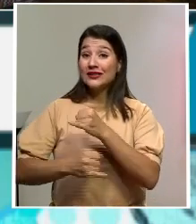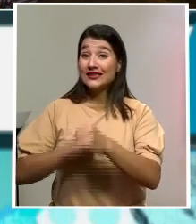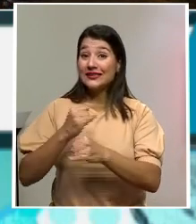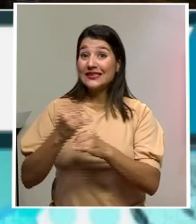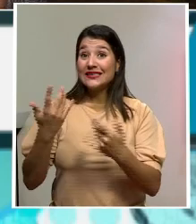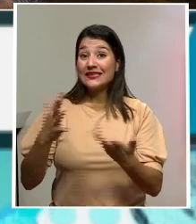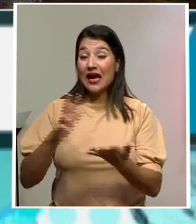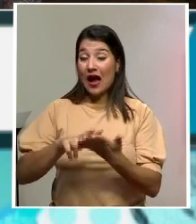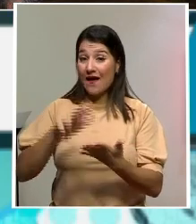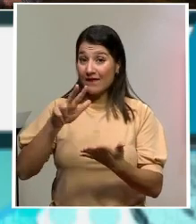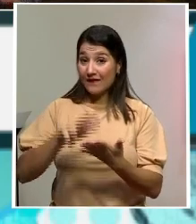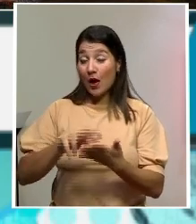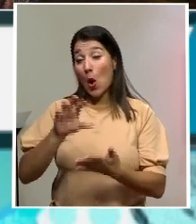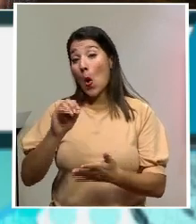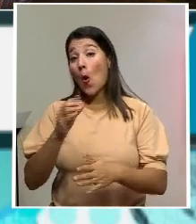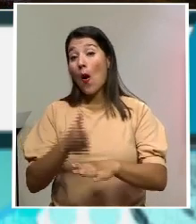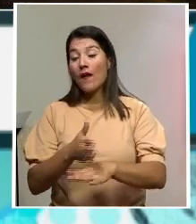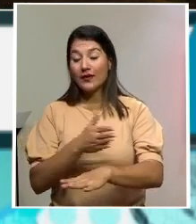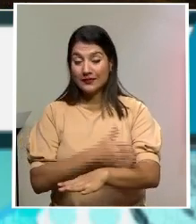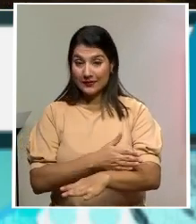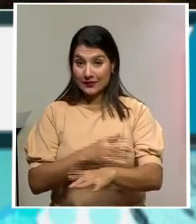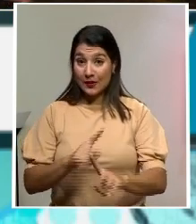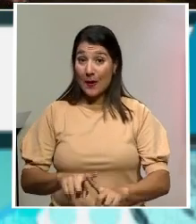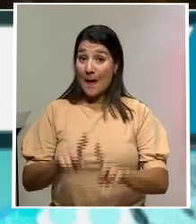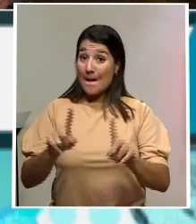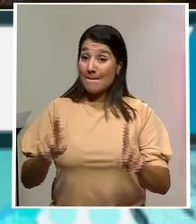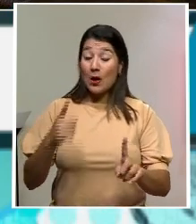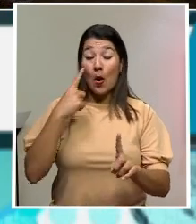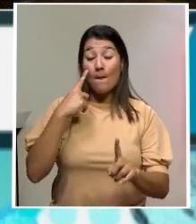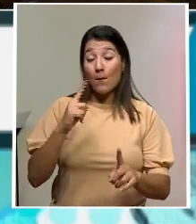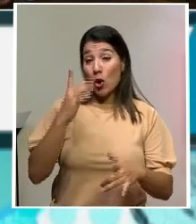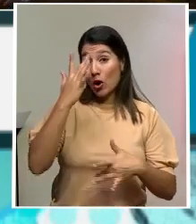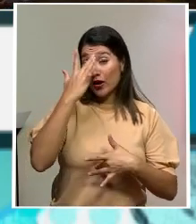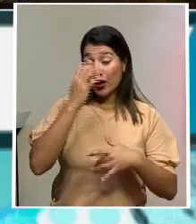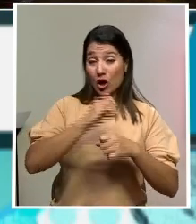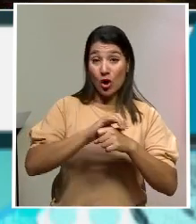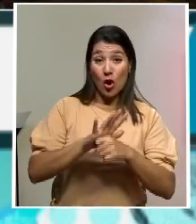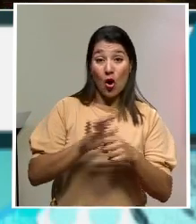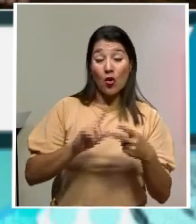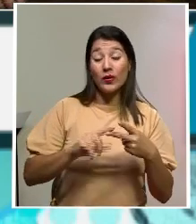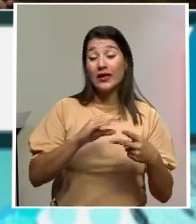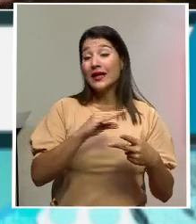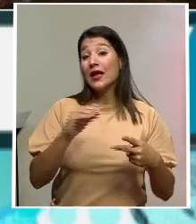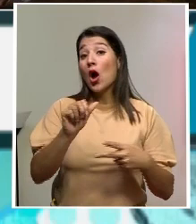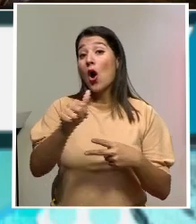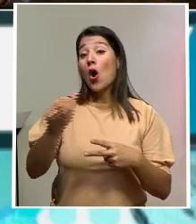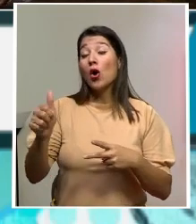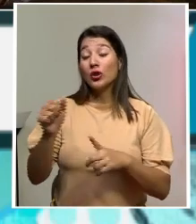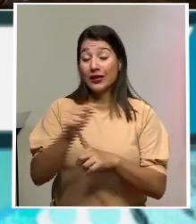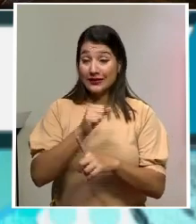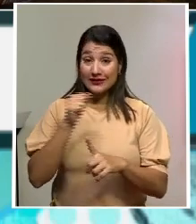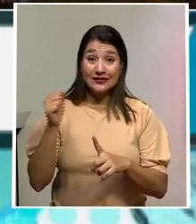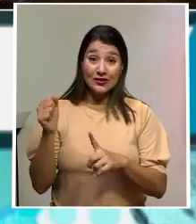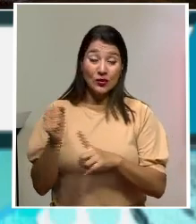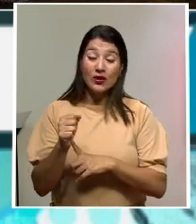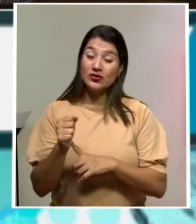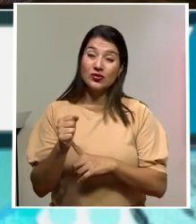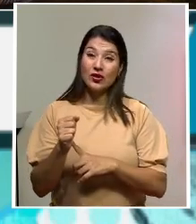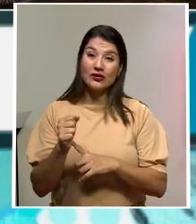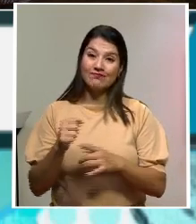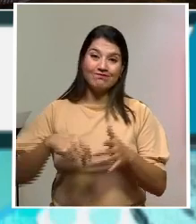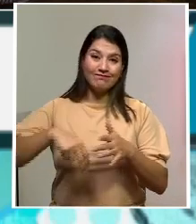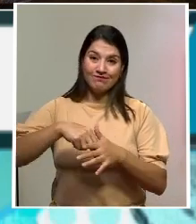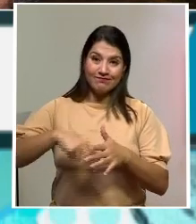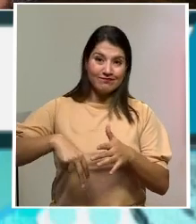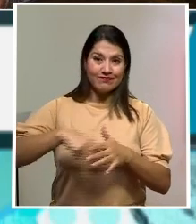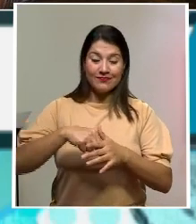embargo, como usted también lo dice, la situación del COVID y otras situaciones, aunque se han presentado, pues